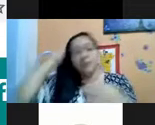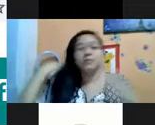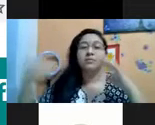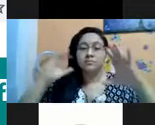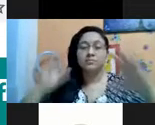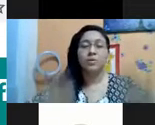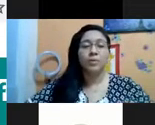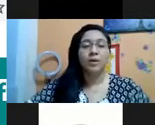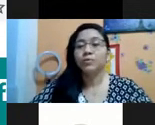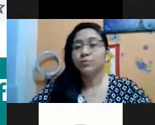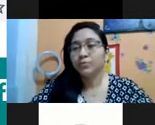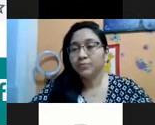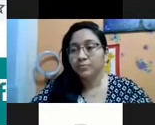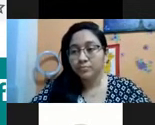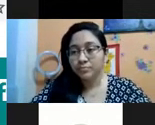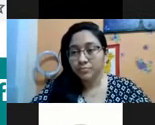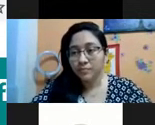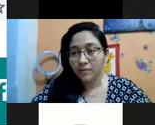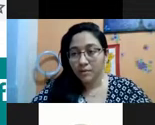serían como que